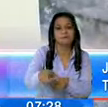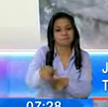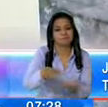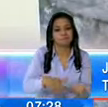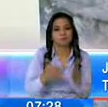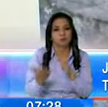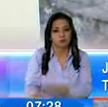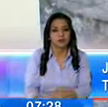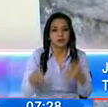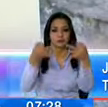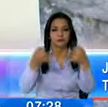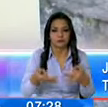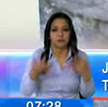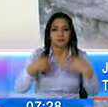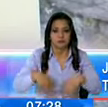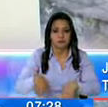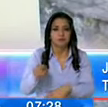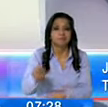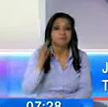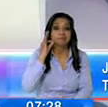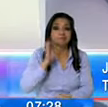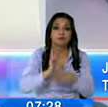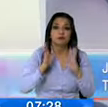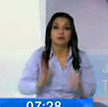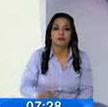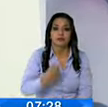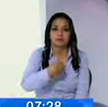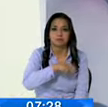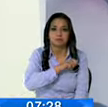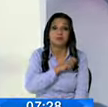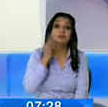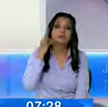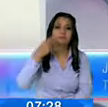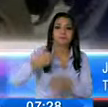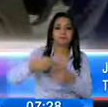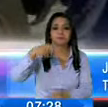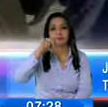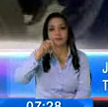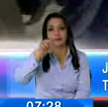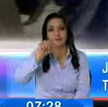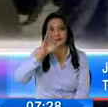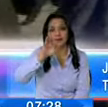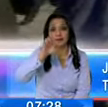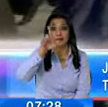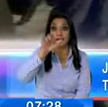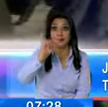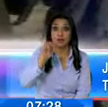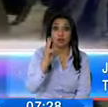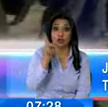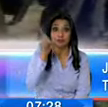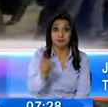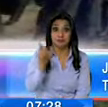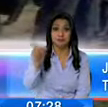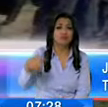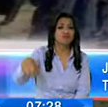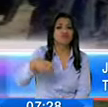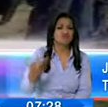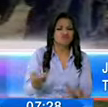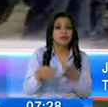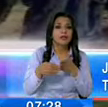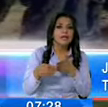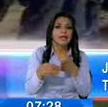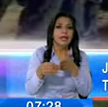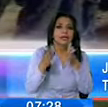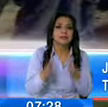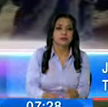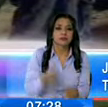el fallecimiento de la ecuatoriana española Natalie Salazar. Los dos hombres detenidos son guías turísticos que